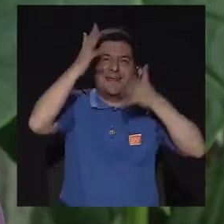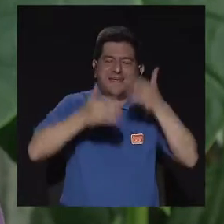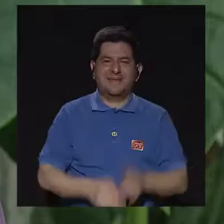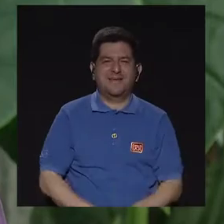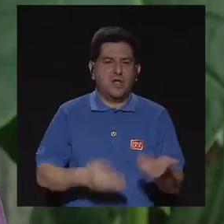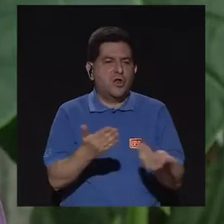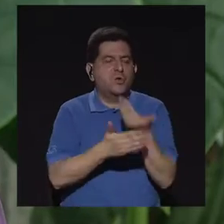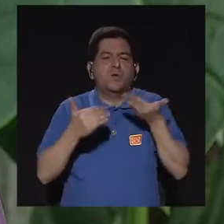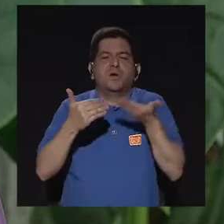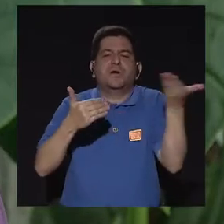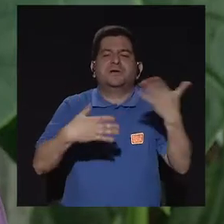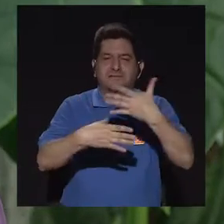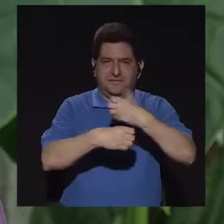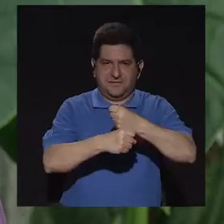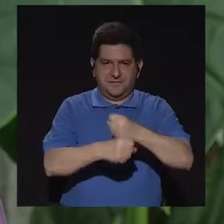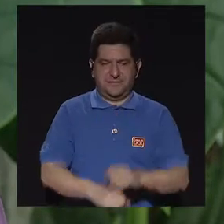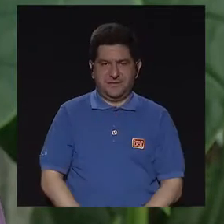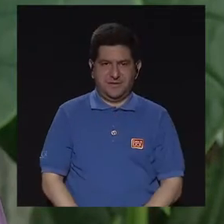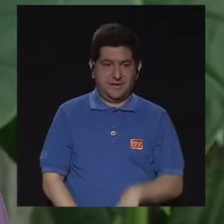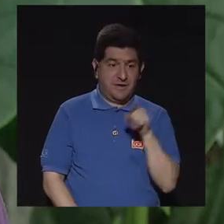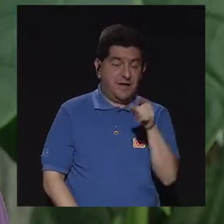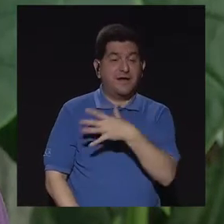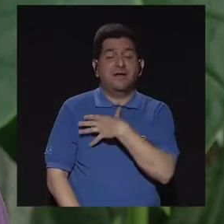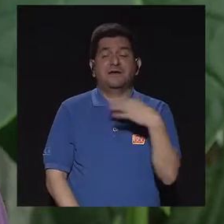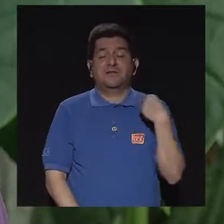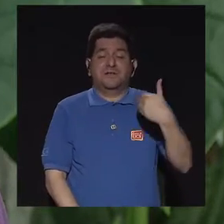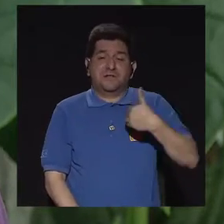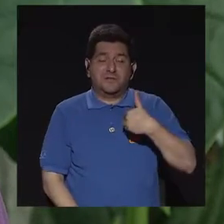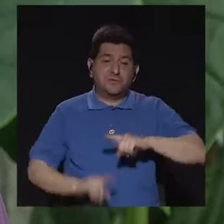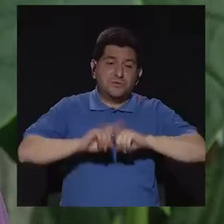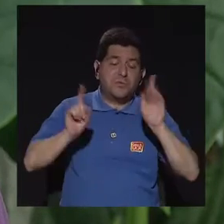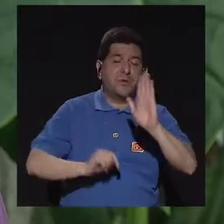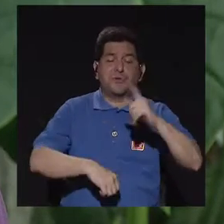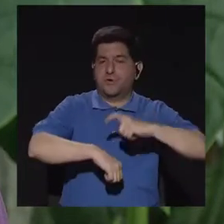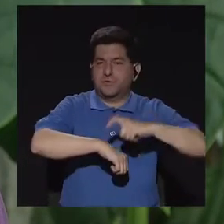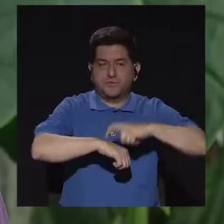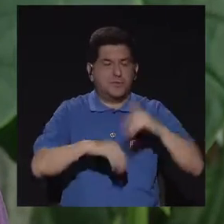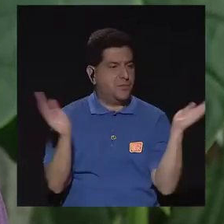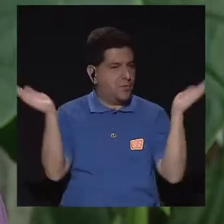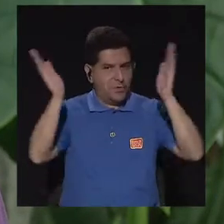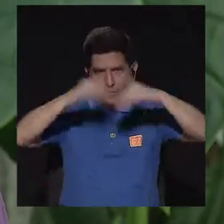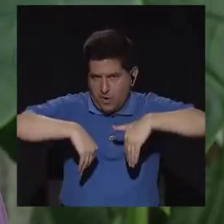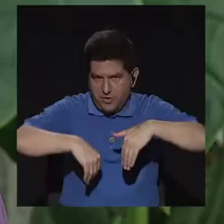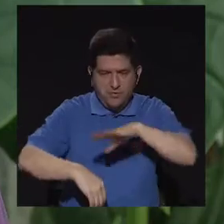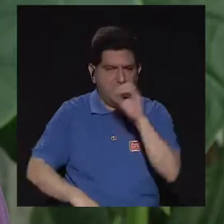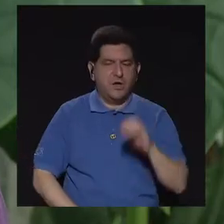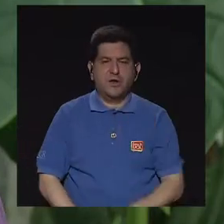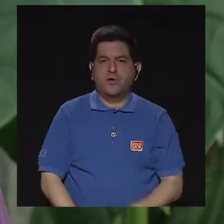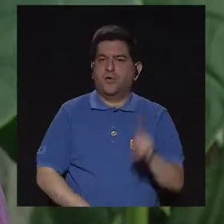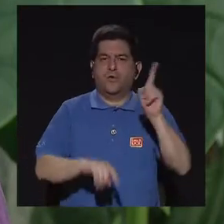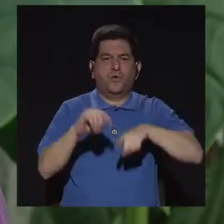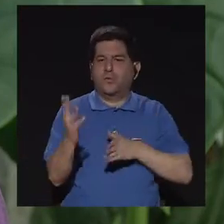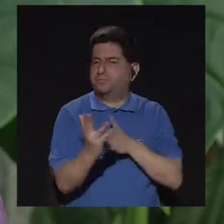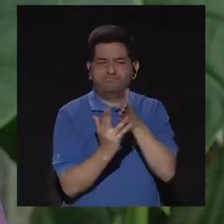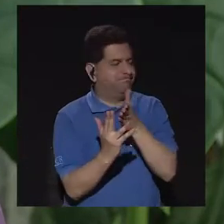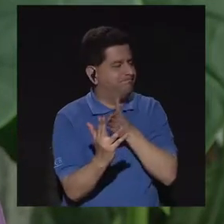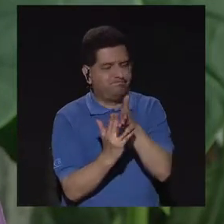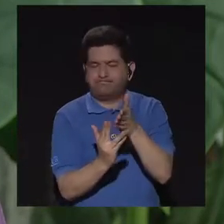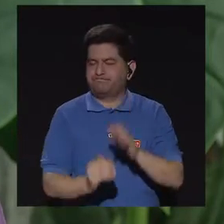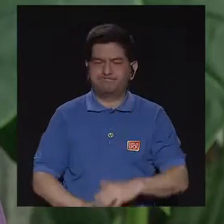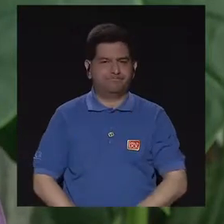quieren innovar, quieren hacer cosas nuevas. Cosas que a ellos les hubiera gustado tener, pero que en su momento o no existían o no estaban al alcance.